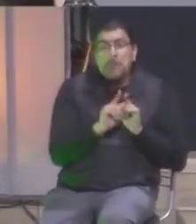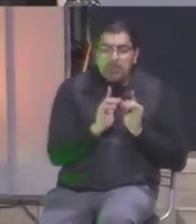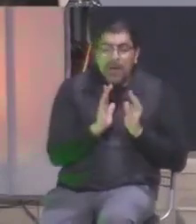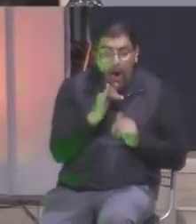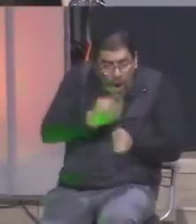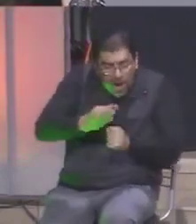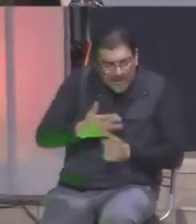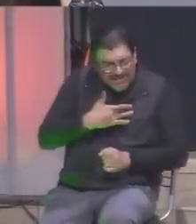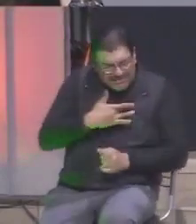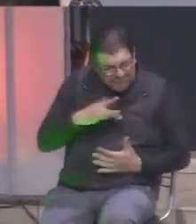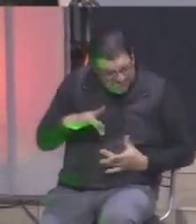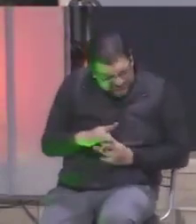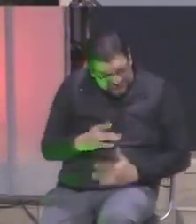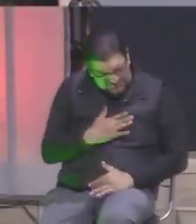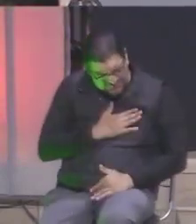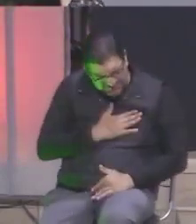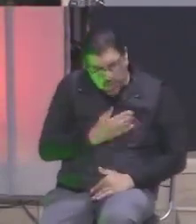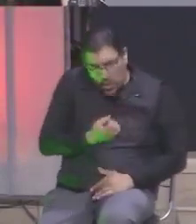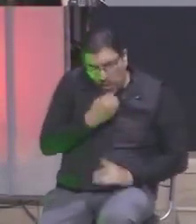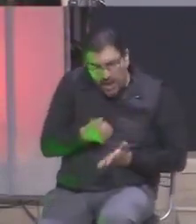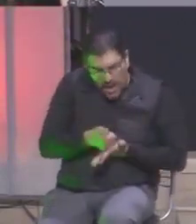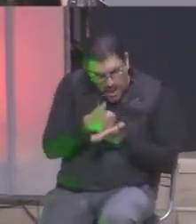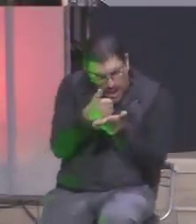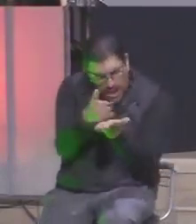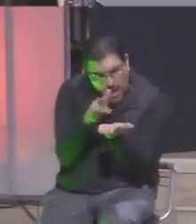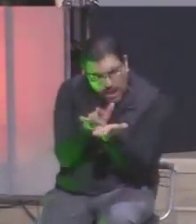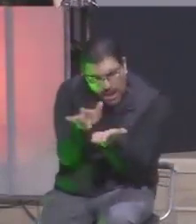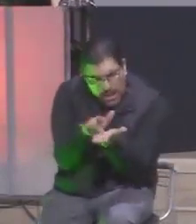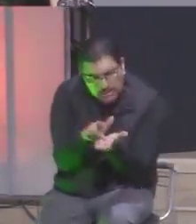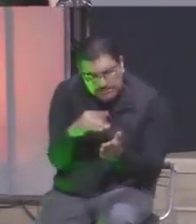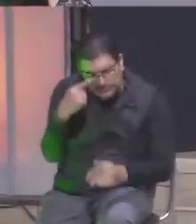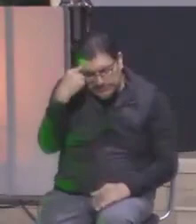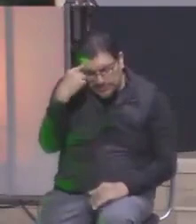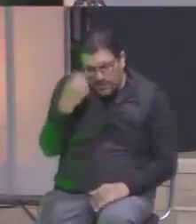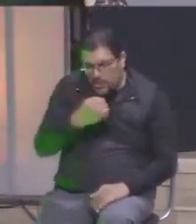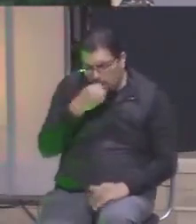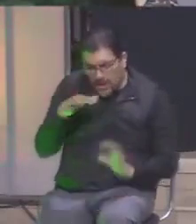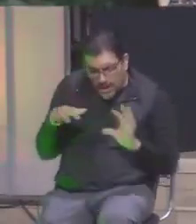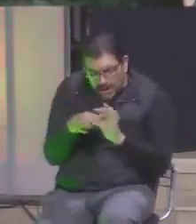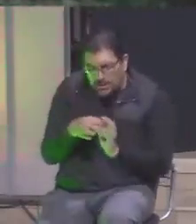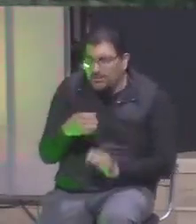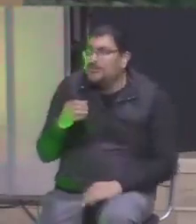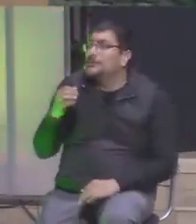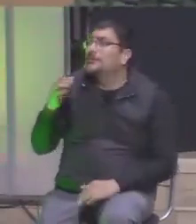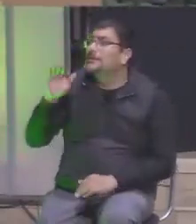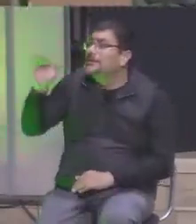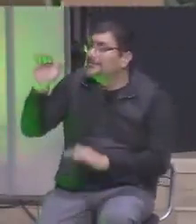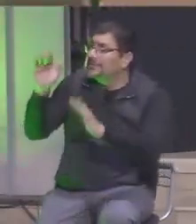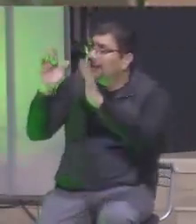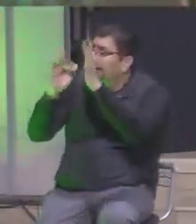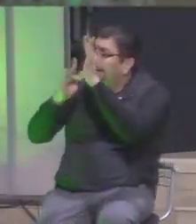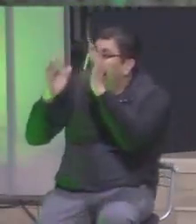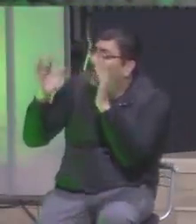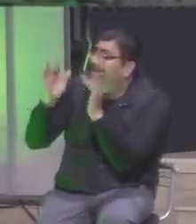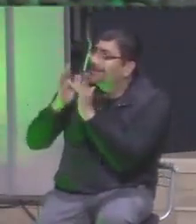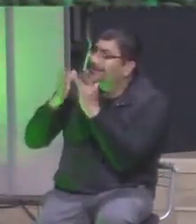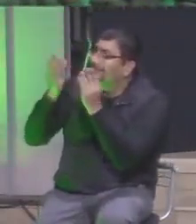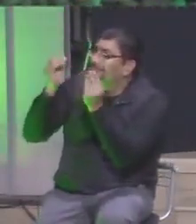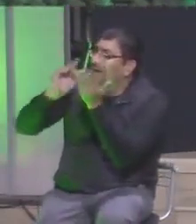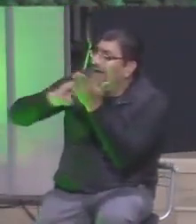corazón y nosotros te vamos a acompañar cierra tus ojos inclina tu rostro y repite conmigo Señor Jesús te doy